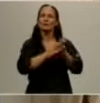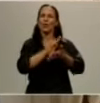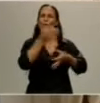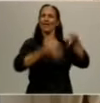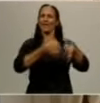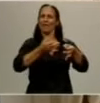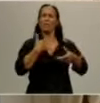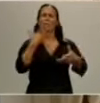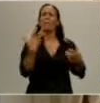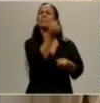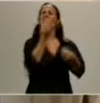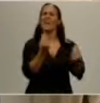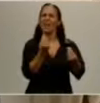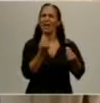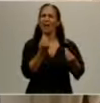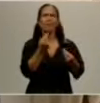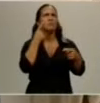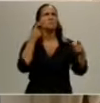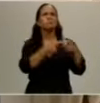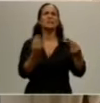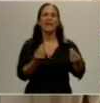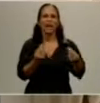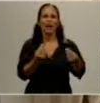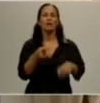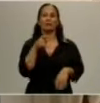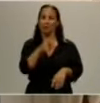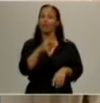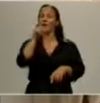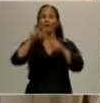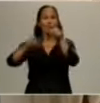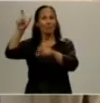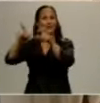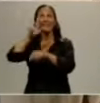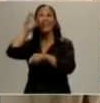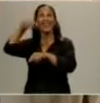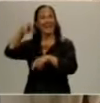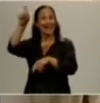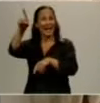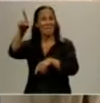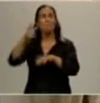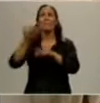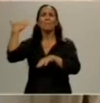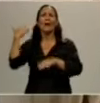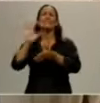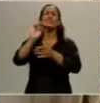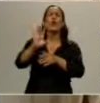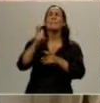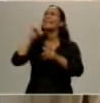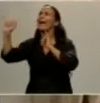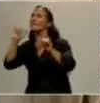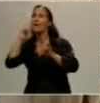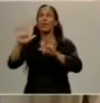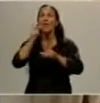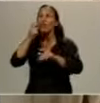qué cosa? Para lograr que los ciudadanos iraníes, que hasta ahora solamente tenían alertas rojas y órdenes de detención,